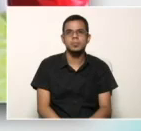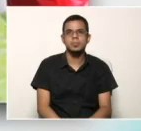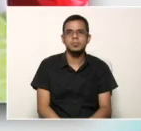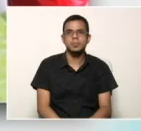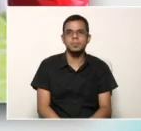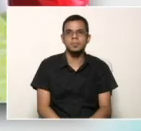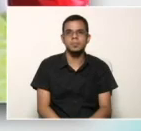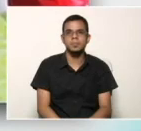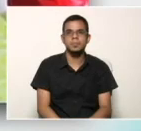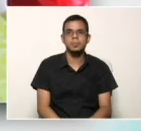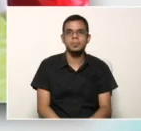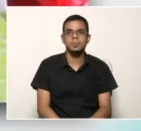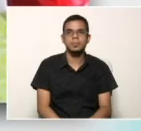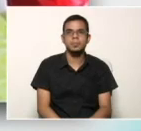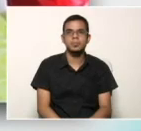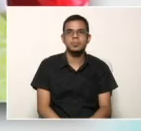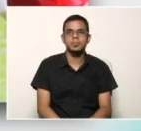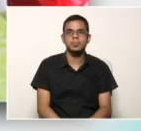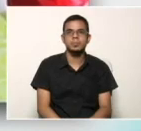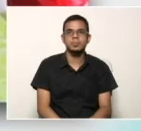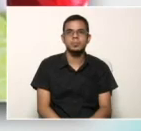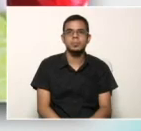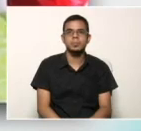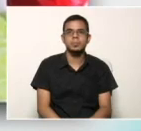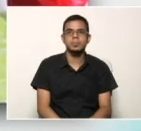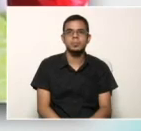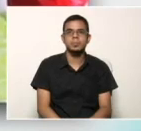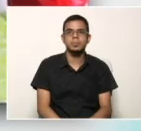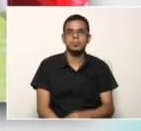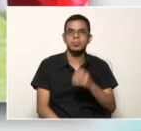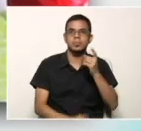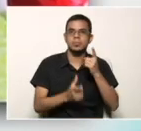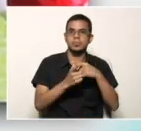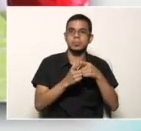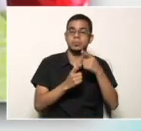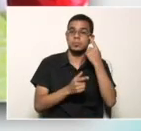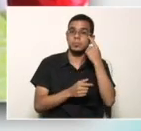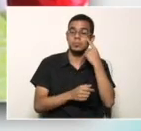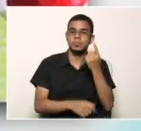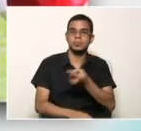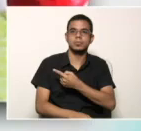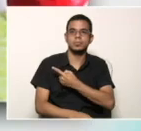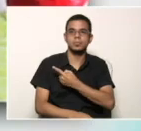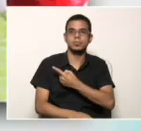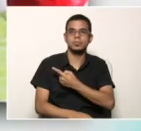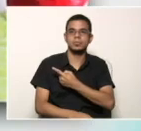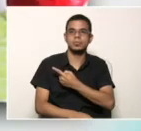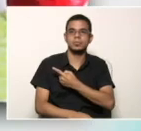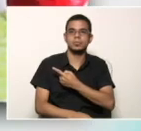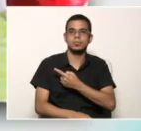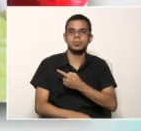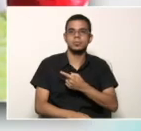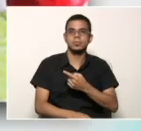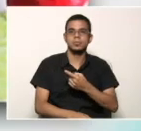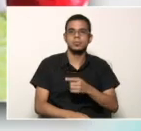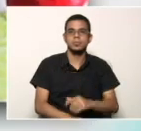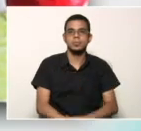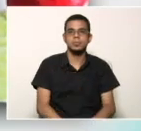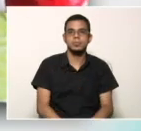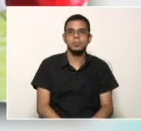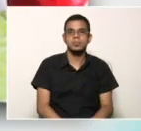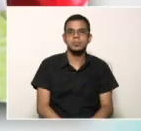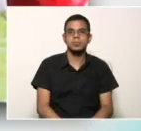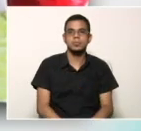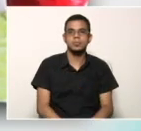a retirar fácilmente y se le coloca así. Ok, como aquí contamos, como una tarjeta